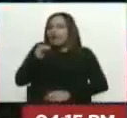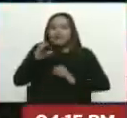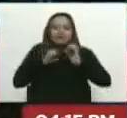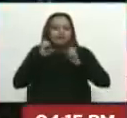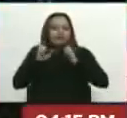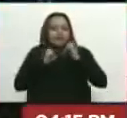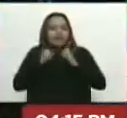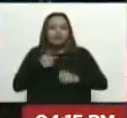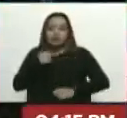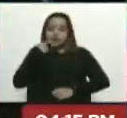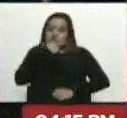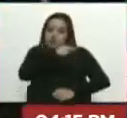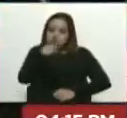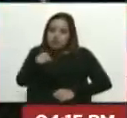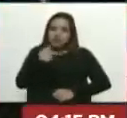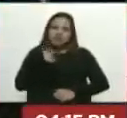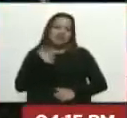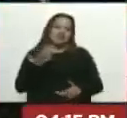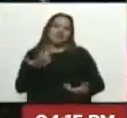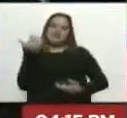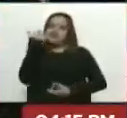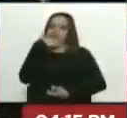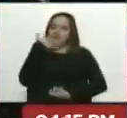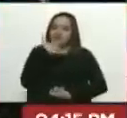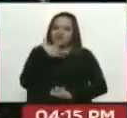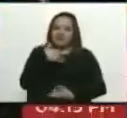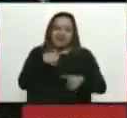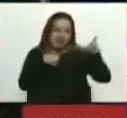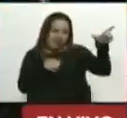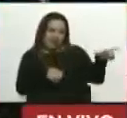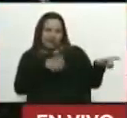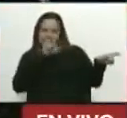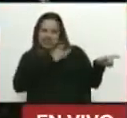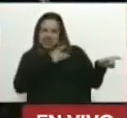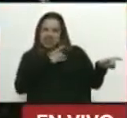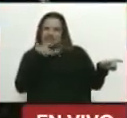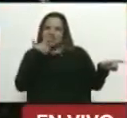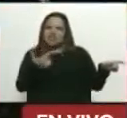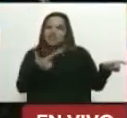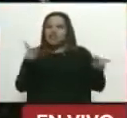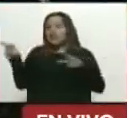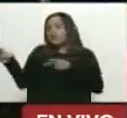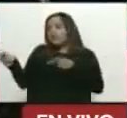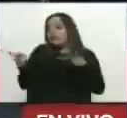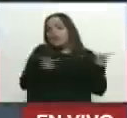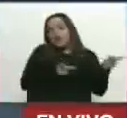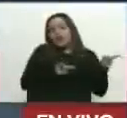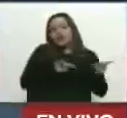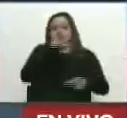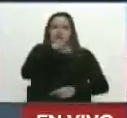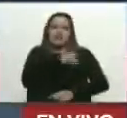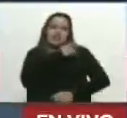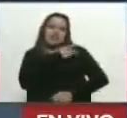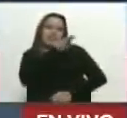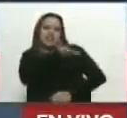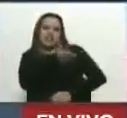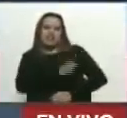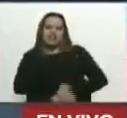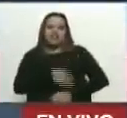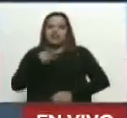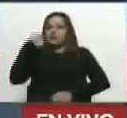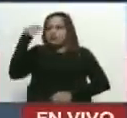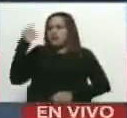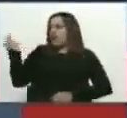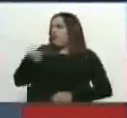deciros que me ha hecho gracia cuando Daniel ha dicho lo de invitar a un chileno, ¿no? Porque yo pensaba, y a